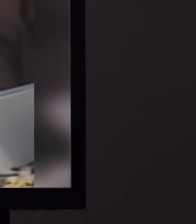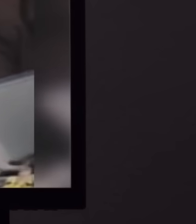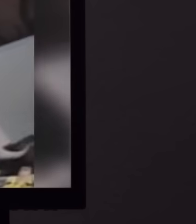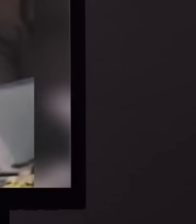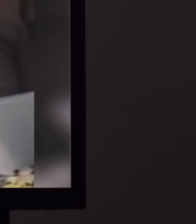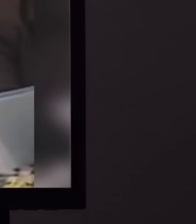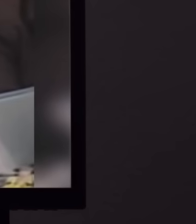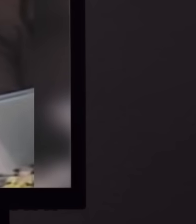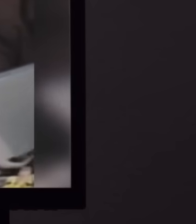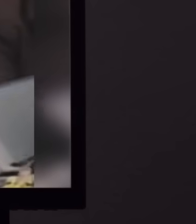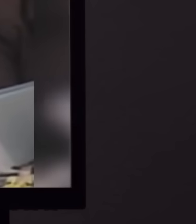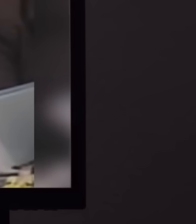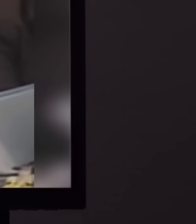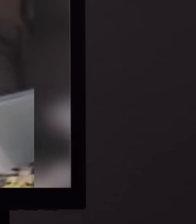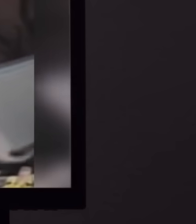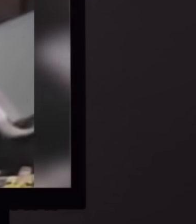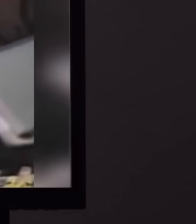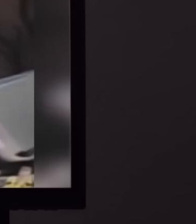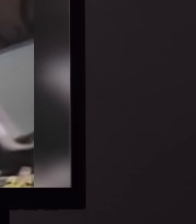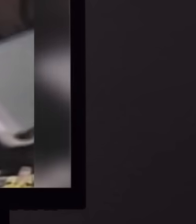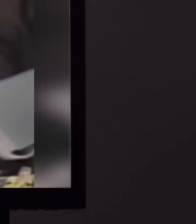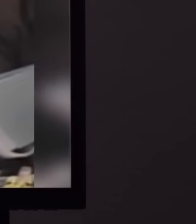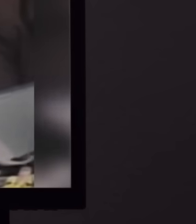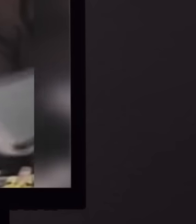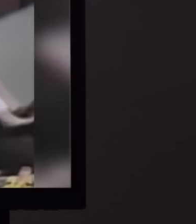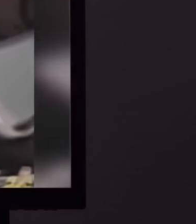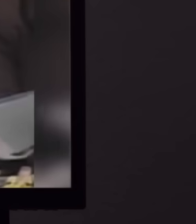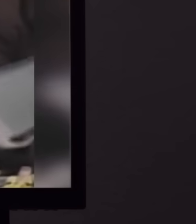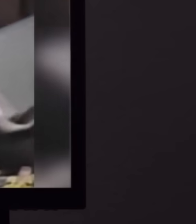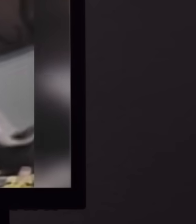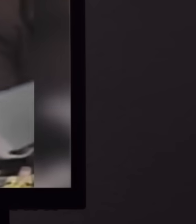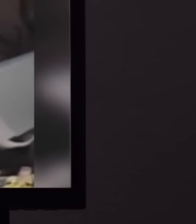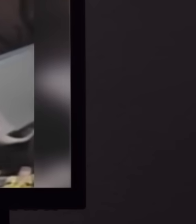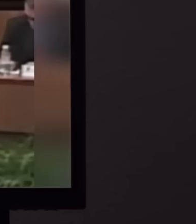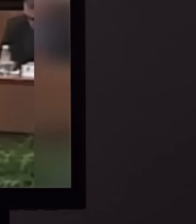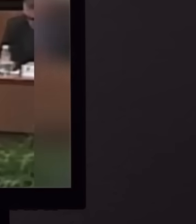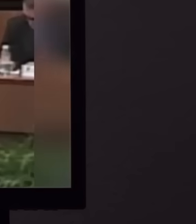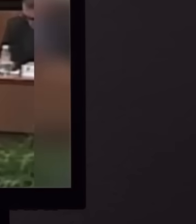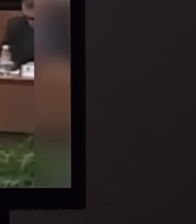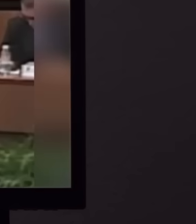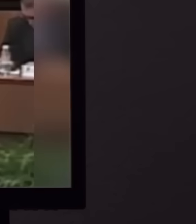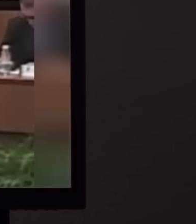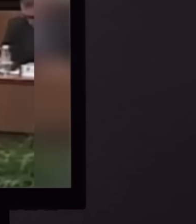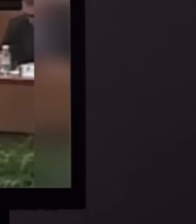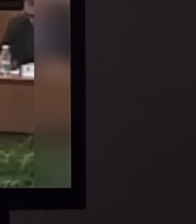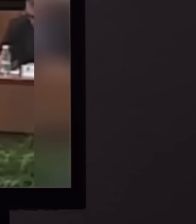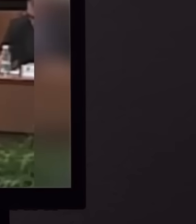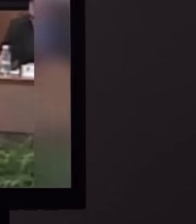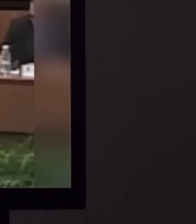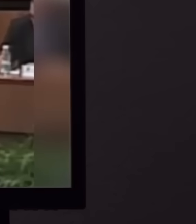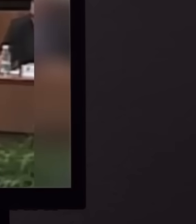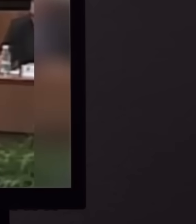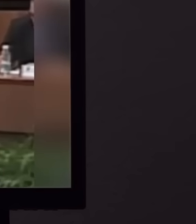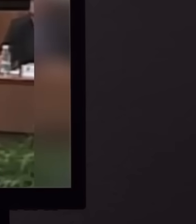casa, hipotecario, señor diputado, y está a su disposición para que usted vea el monto que corresponde al costo del terreno de mi casa donde yo